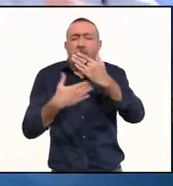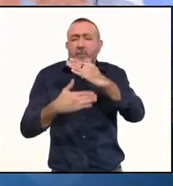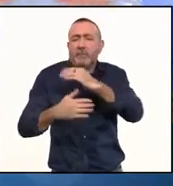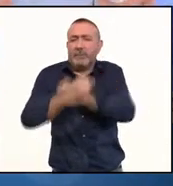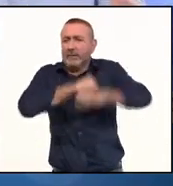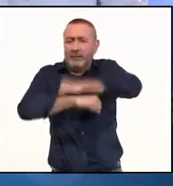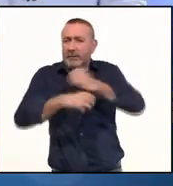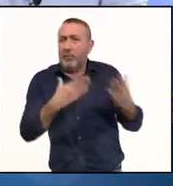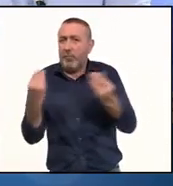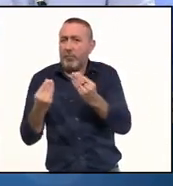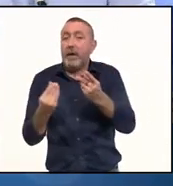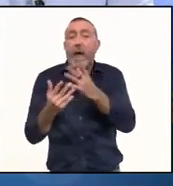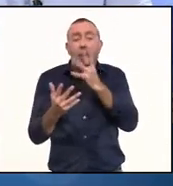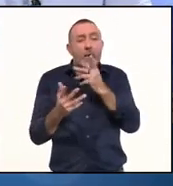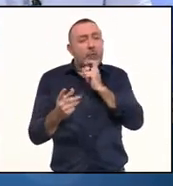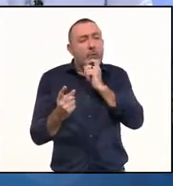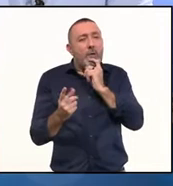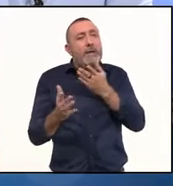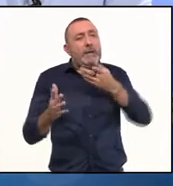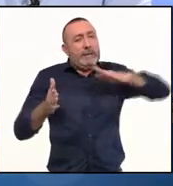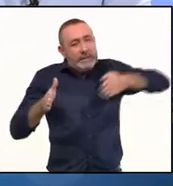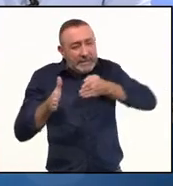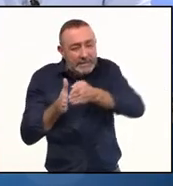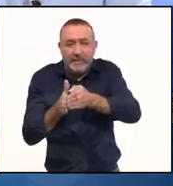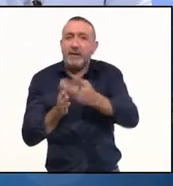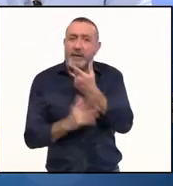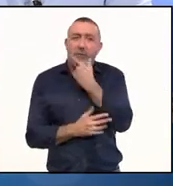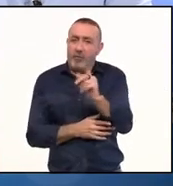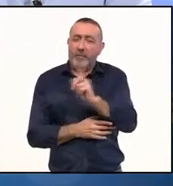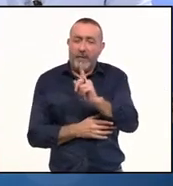muy difícil encajar para llegar a ellos